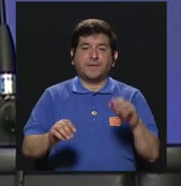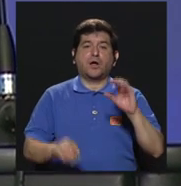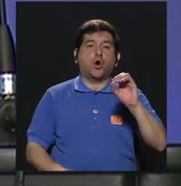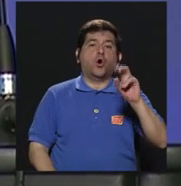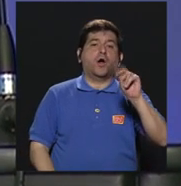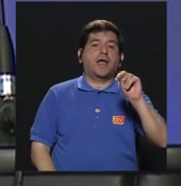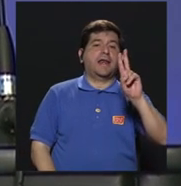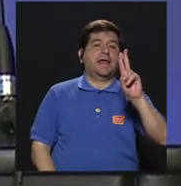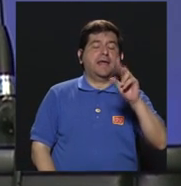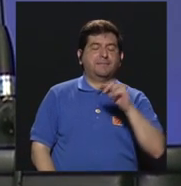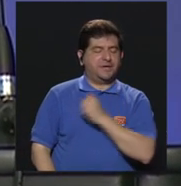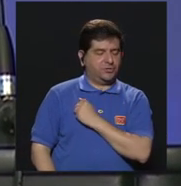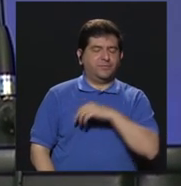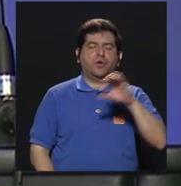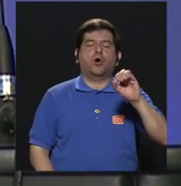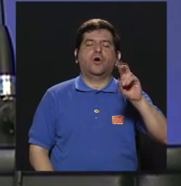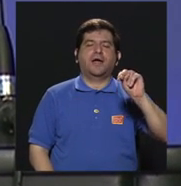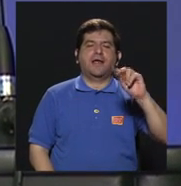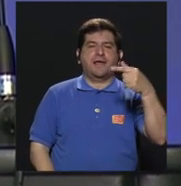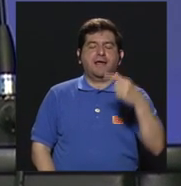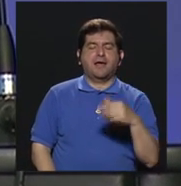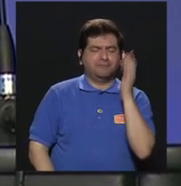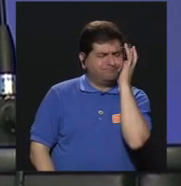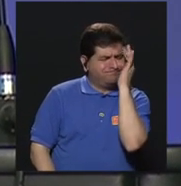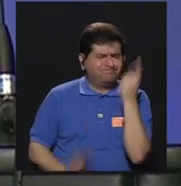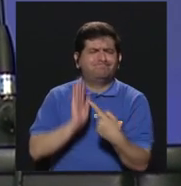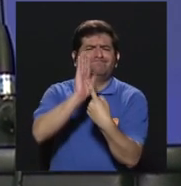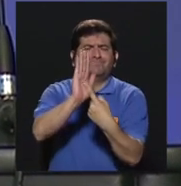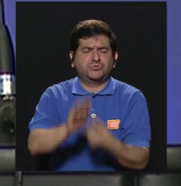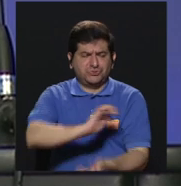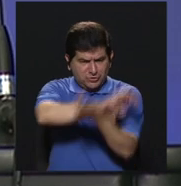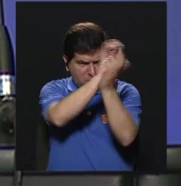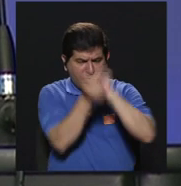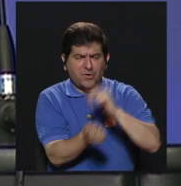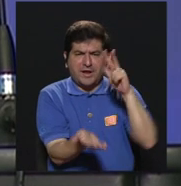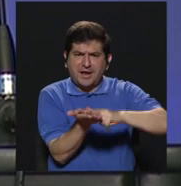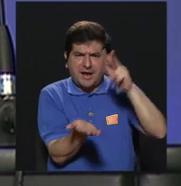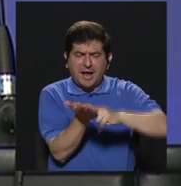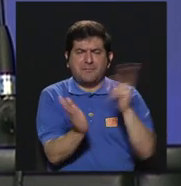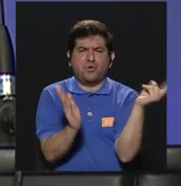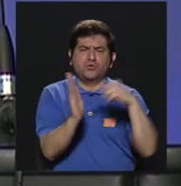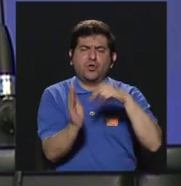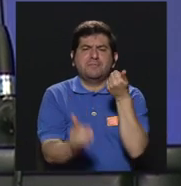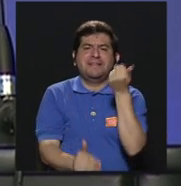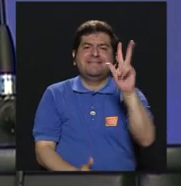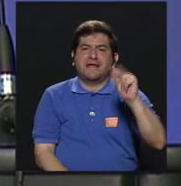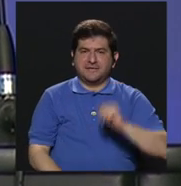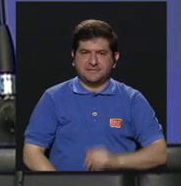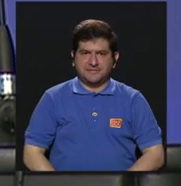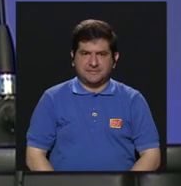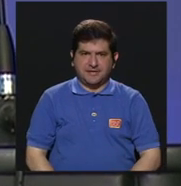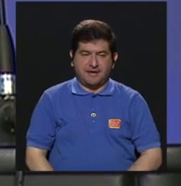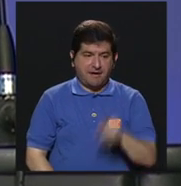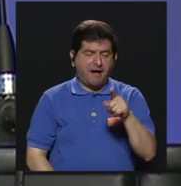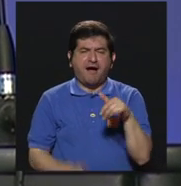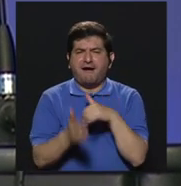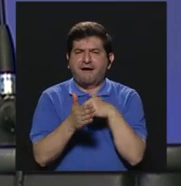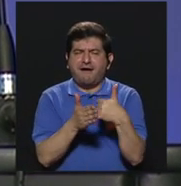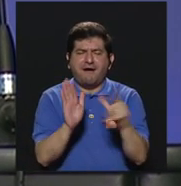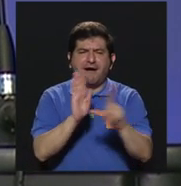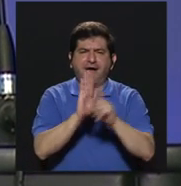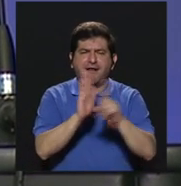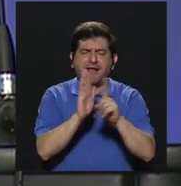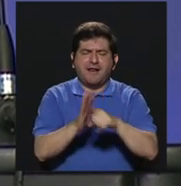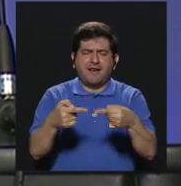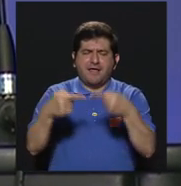ONG expresaron su preocupación por las reformas aprobadas en 2013 que habían debilitado la Ley